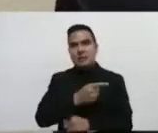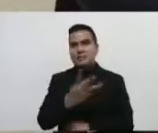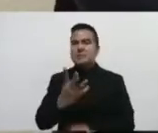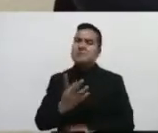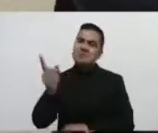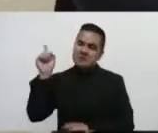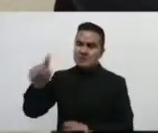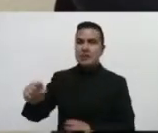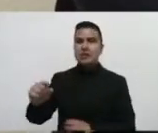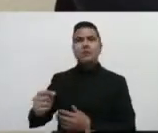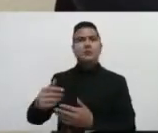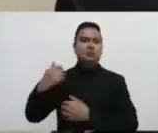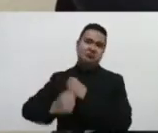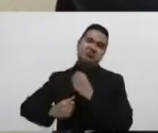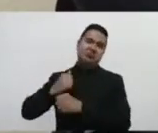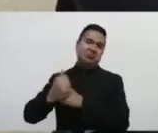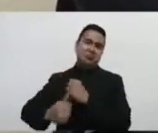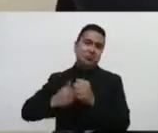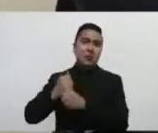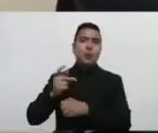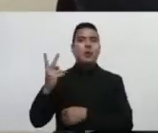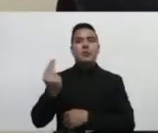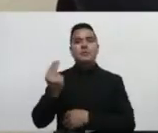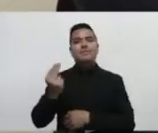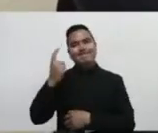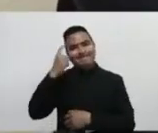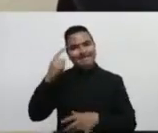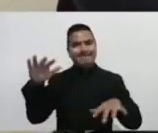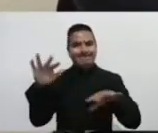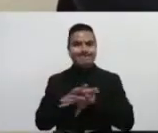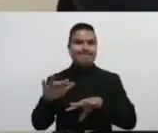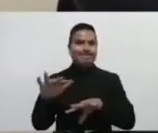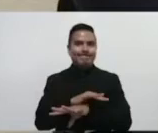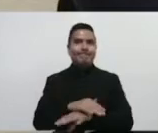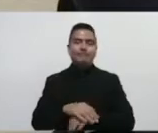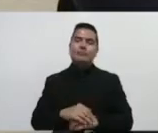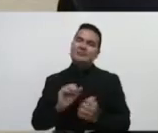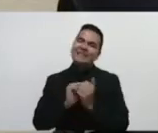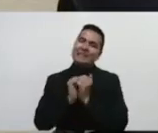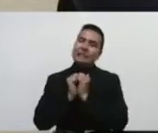de desventaja, porque culturalmente así se ha hecho